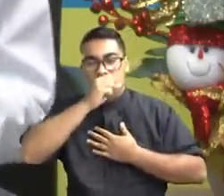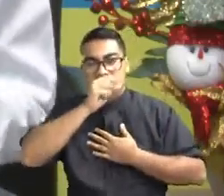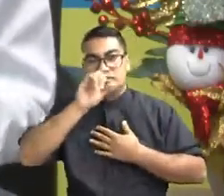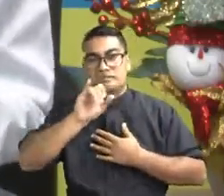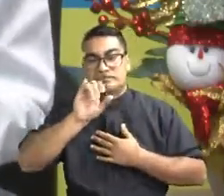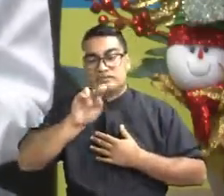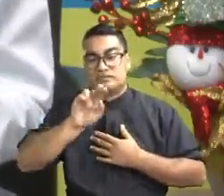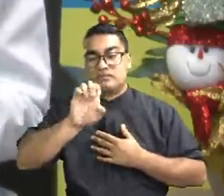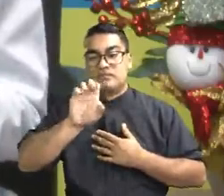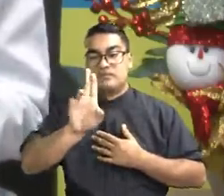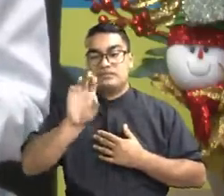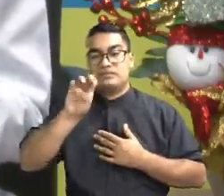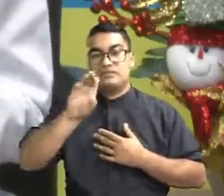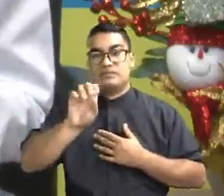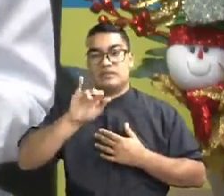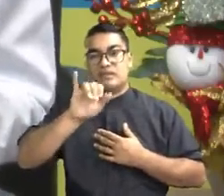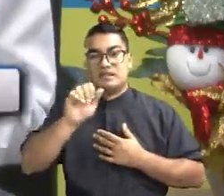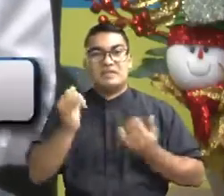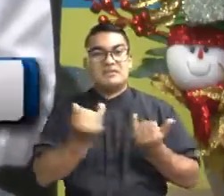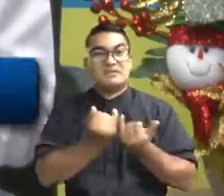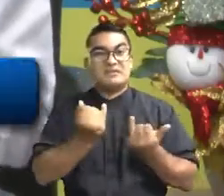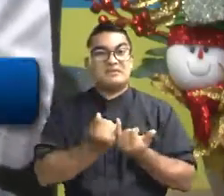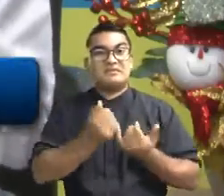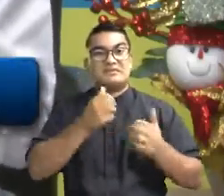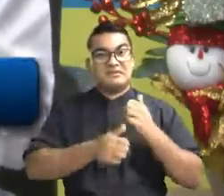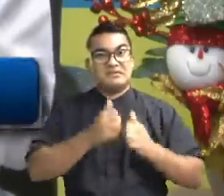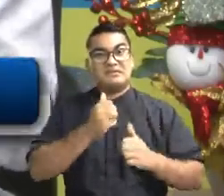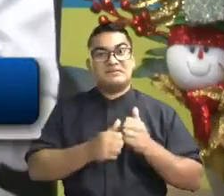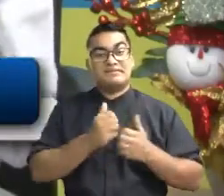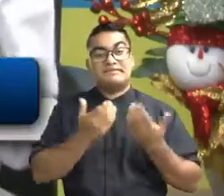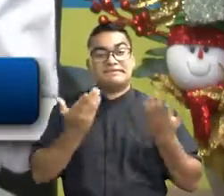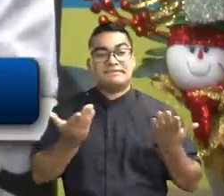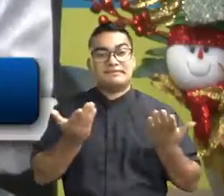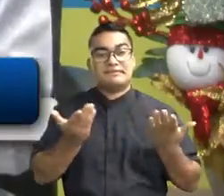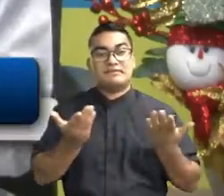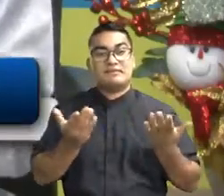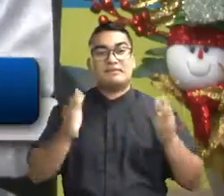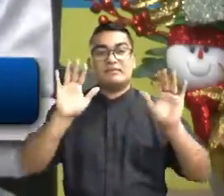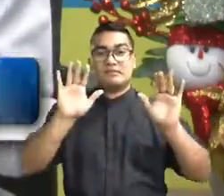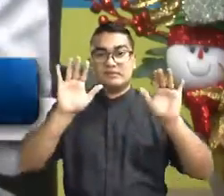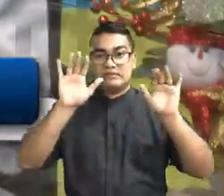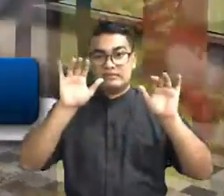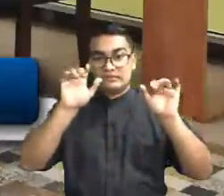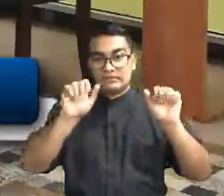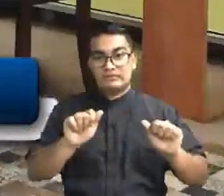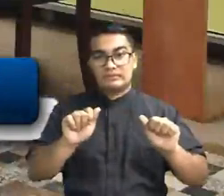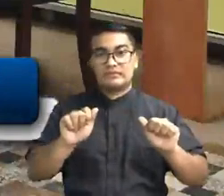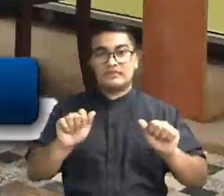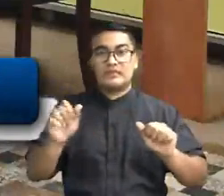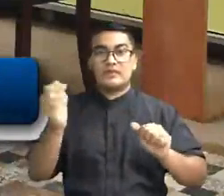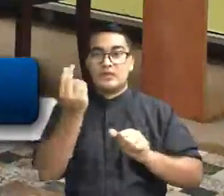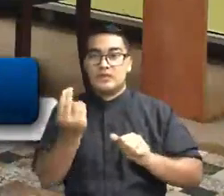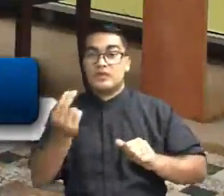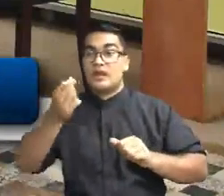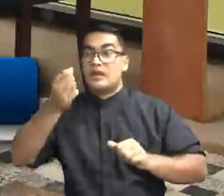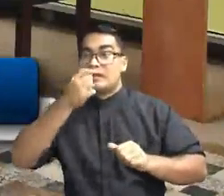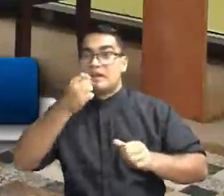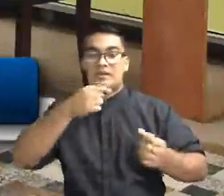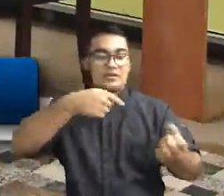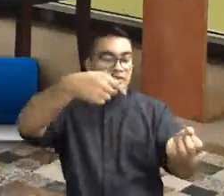viral tipo influenza, generalmente. Entonces, aquí ya los manejamos con antibiótico terapia